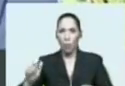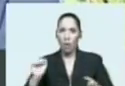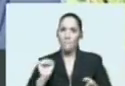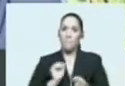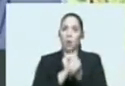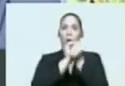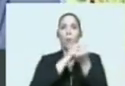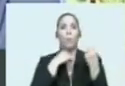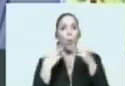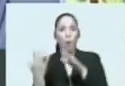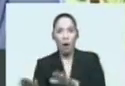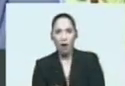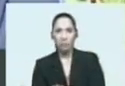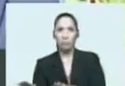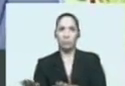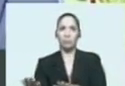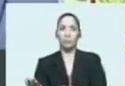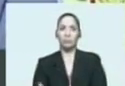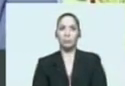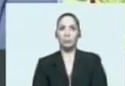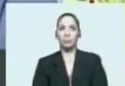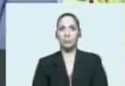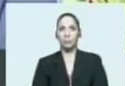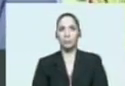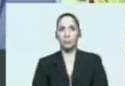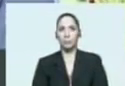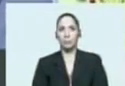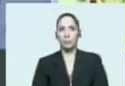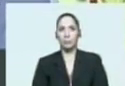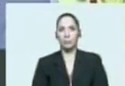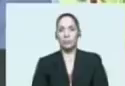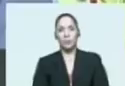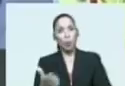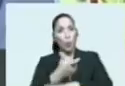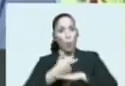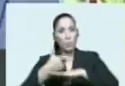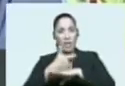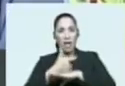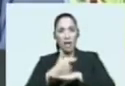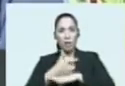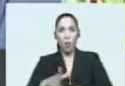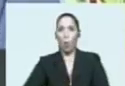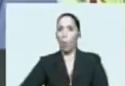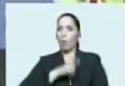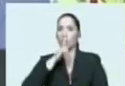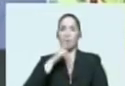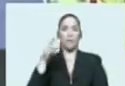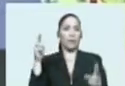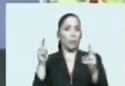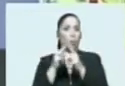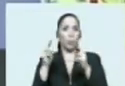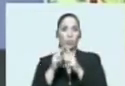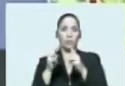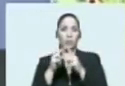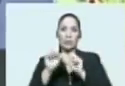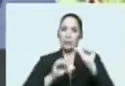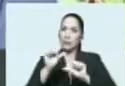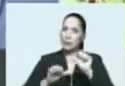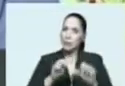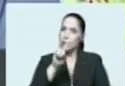asesinados por los gobiernos más salvajes que haya conocido el siglo 20